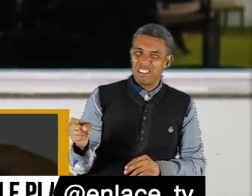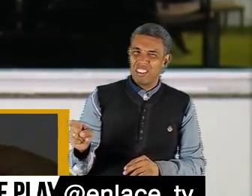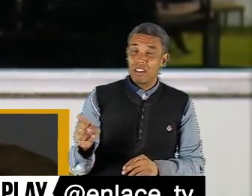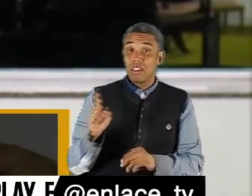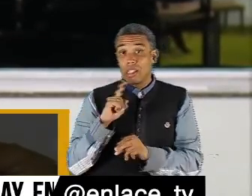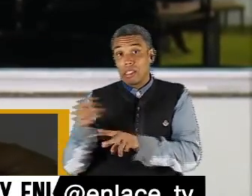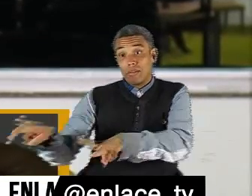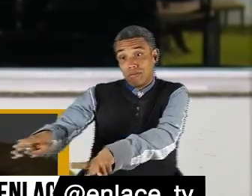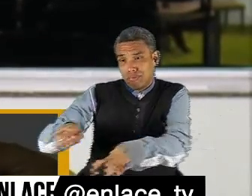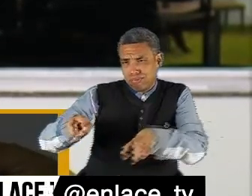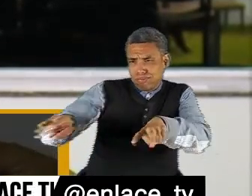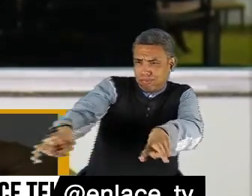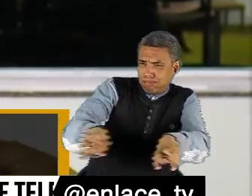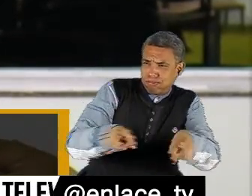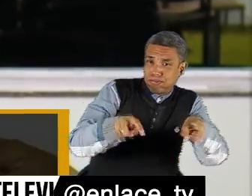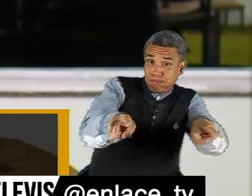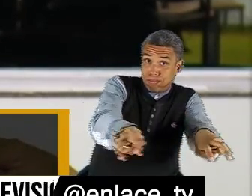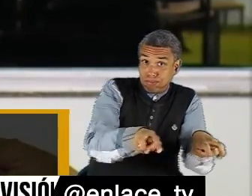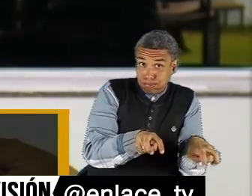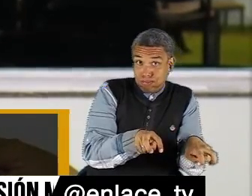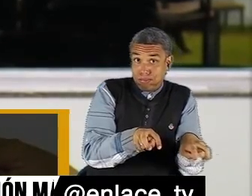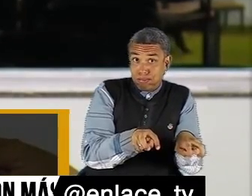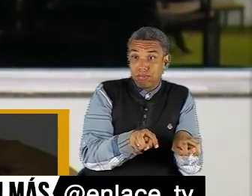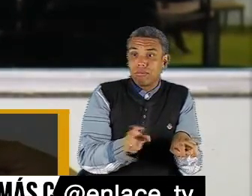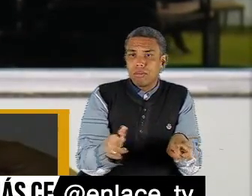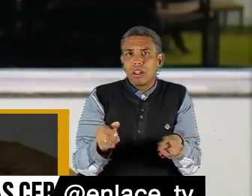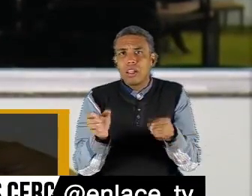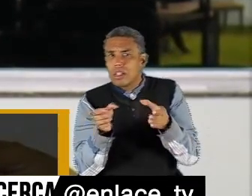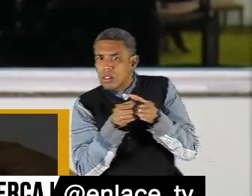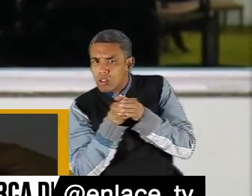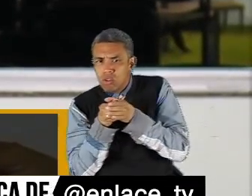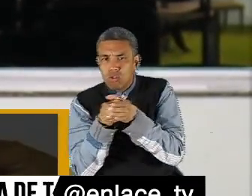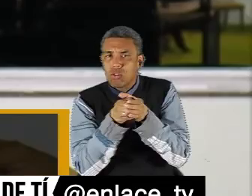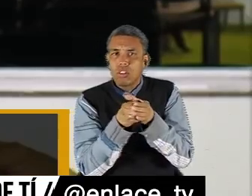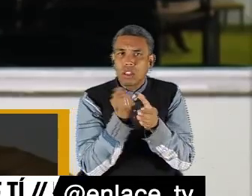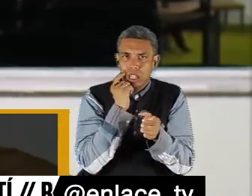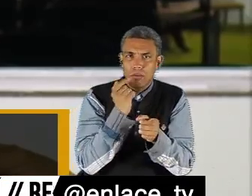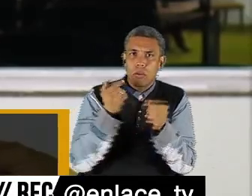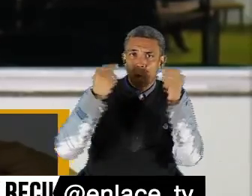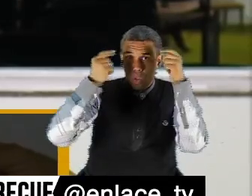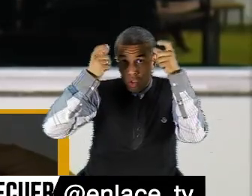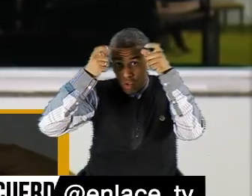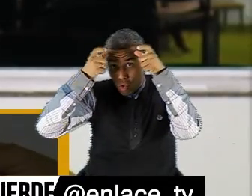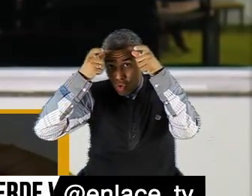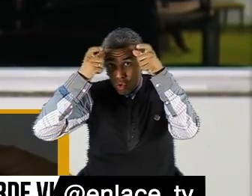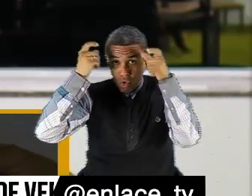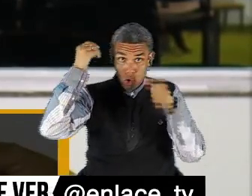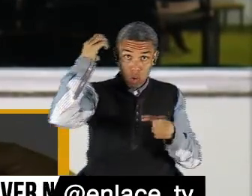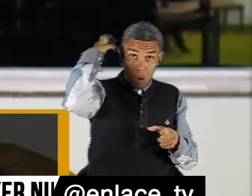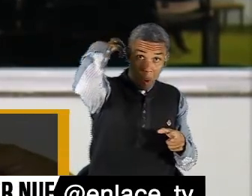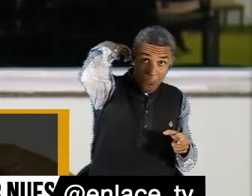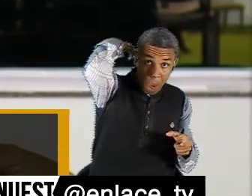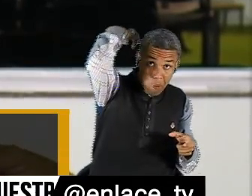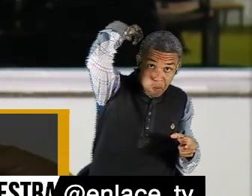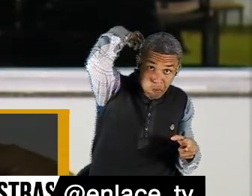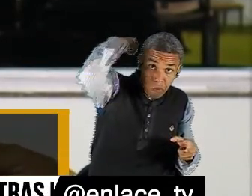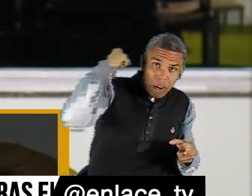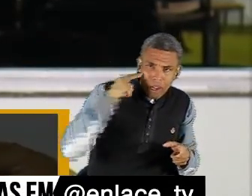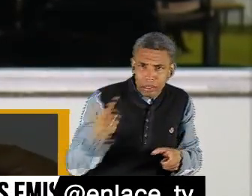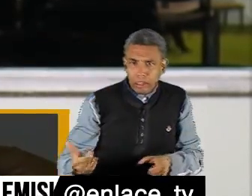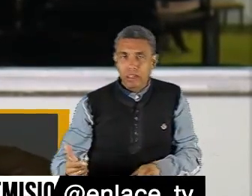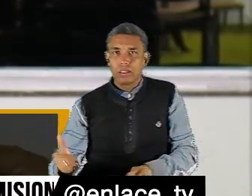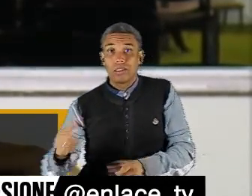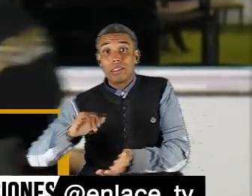haber logrado que la Asociación Colombiana de Criadores de Ganado Cebú, ASOCEBU, nos diera el aval para esta